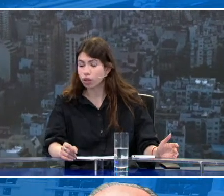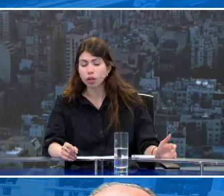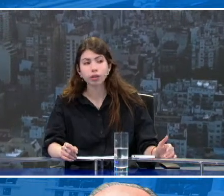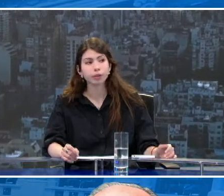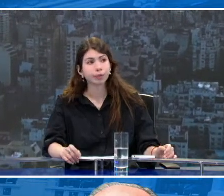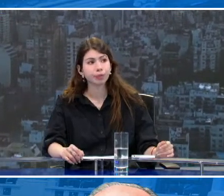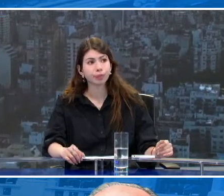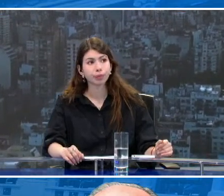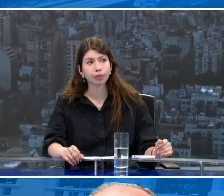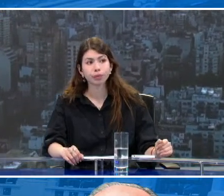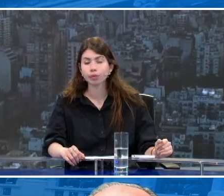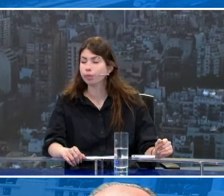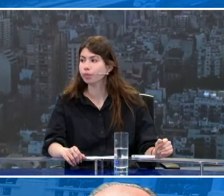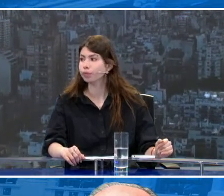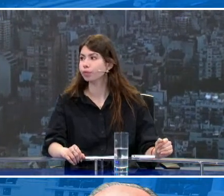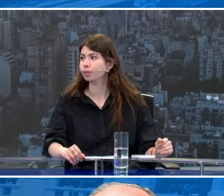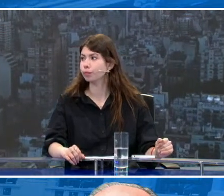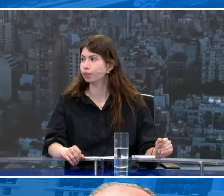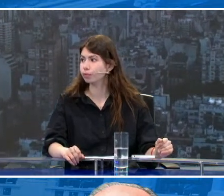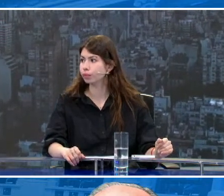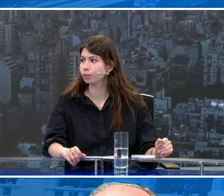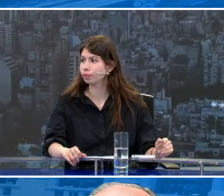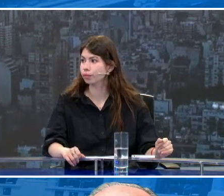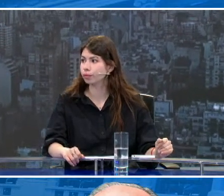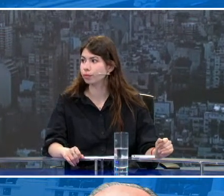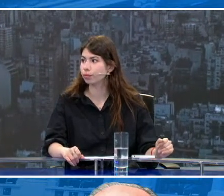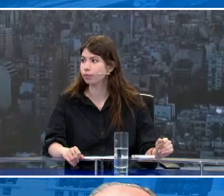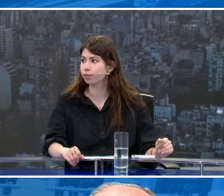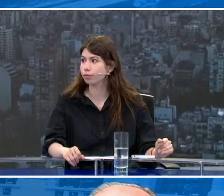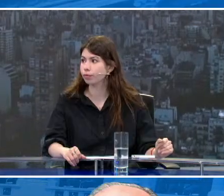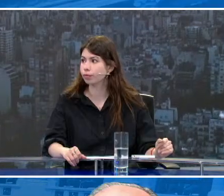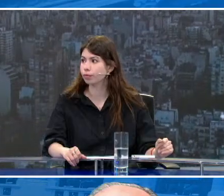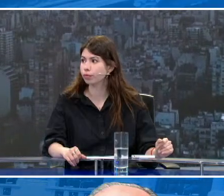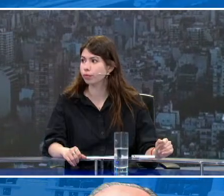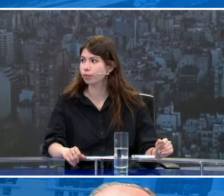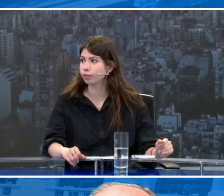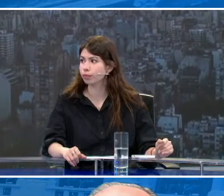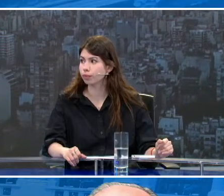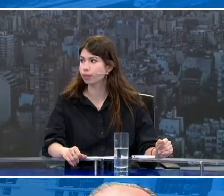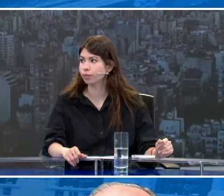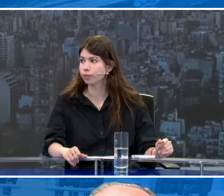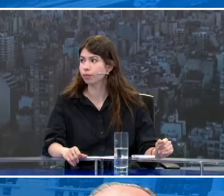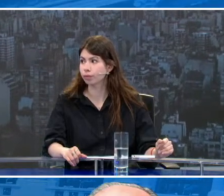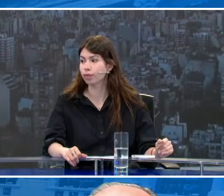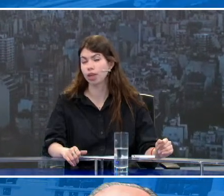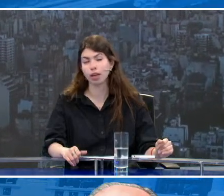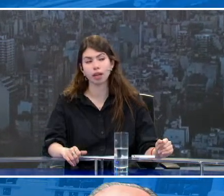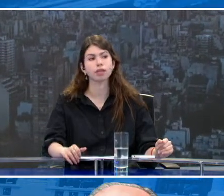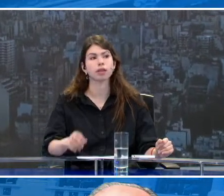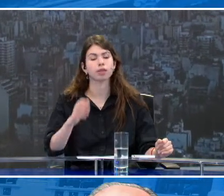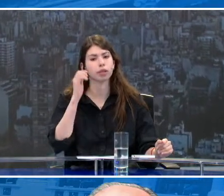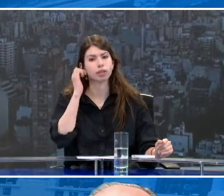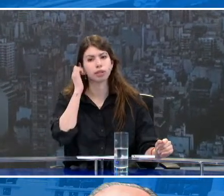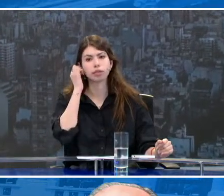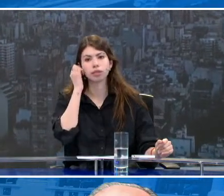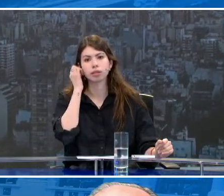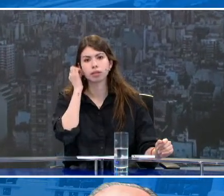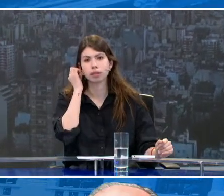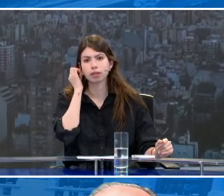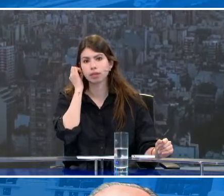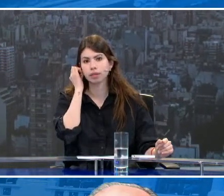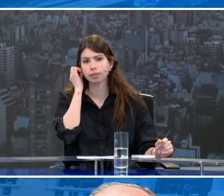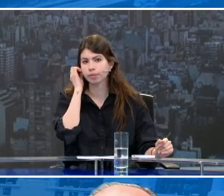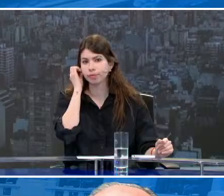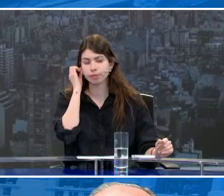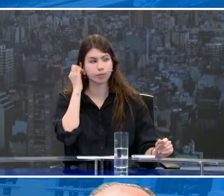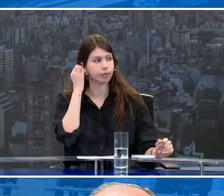otro. Fíjate lo que fue el cruce duro de Sturzenegger con el presidente de la Cámara Argentina de Comercio. Porque había un aporte de